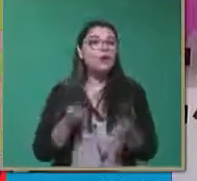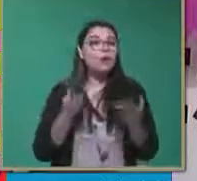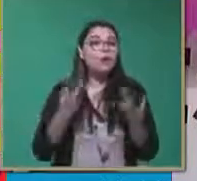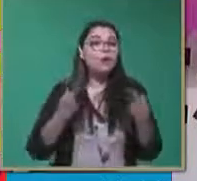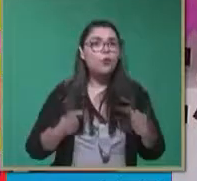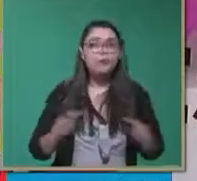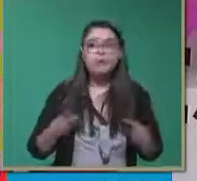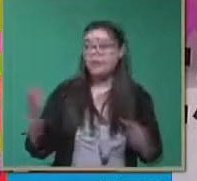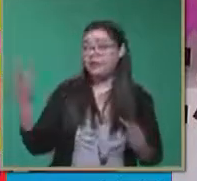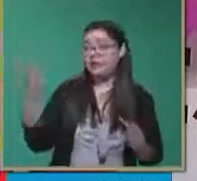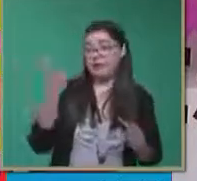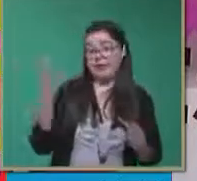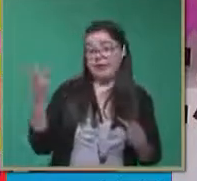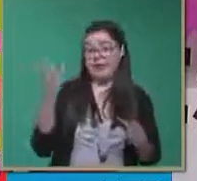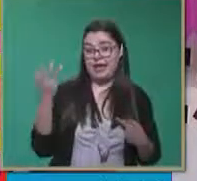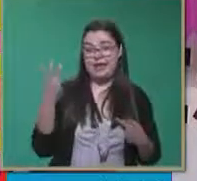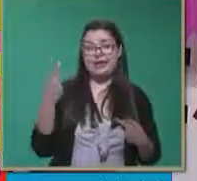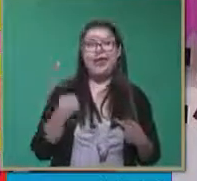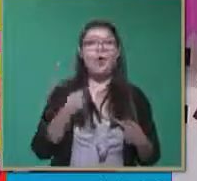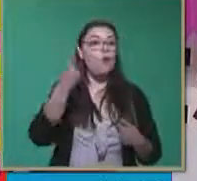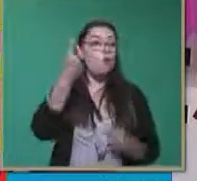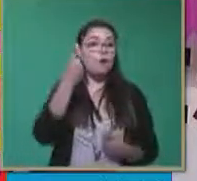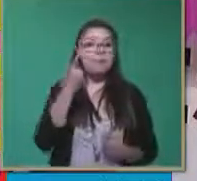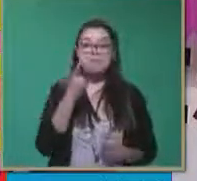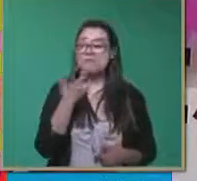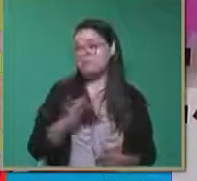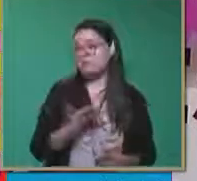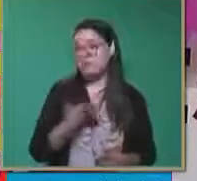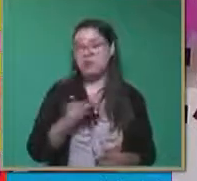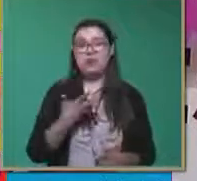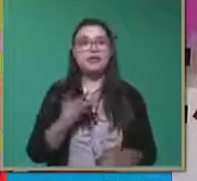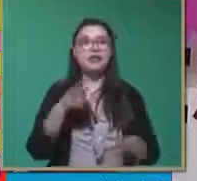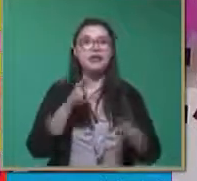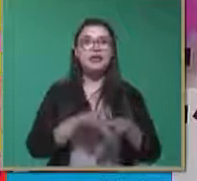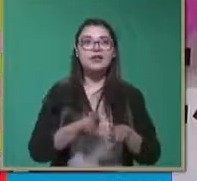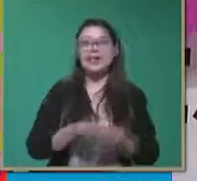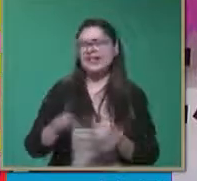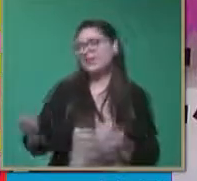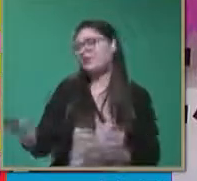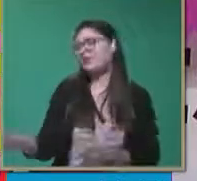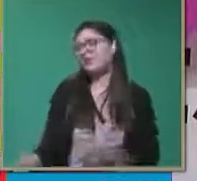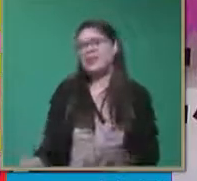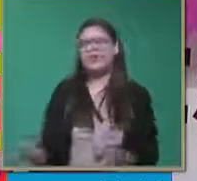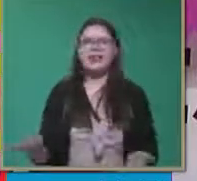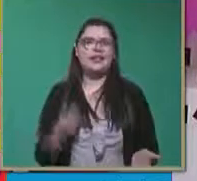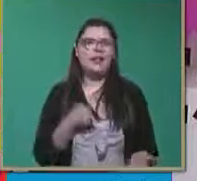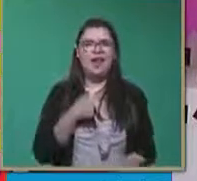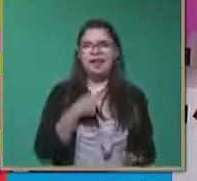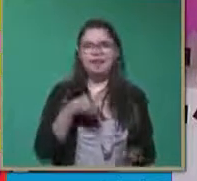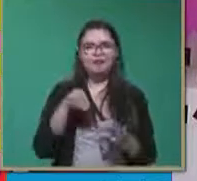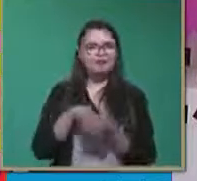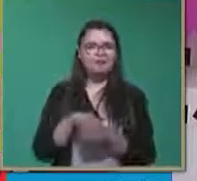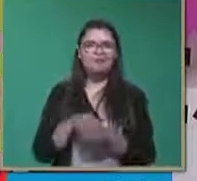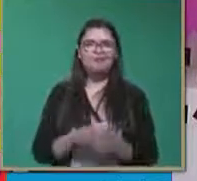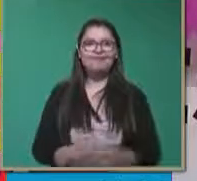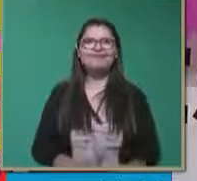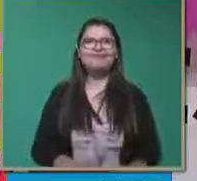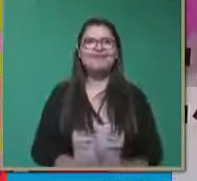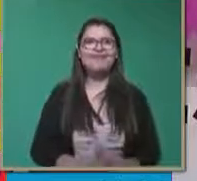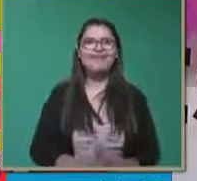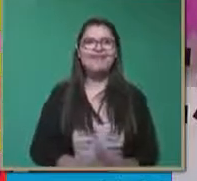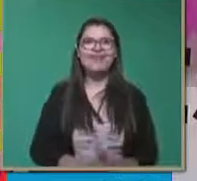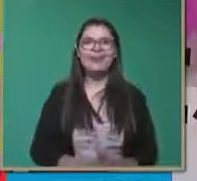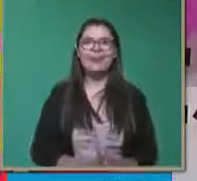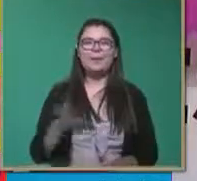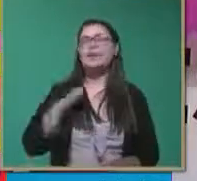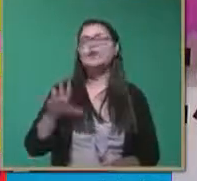somos tres, tenemos dos sillas. Está muy pequeña. Yo no, ¿qué pone esa silla, maestra? Yo no voy a jugar. Pero vamos a intentarlo. Vamos